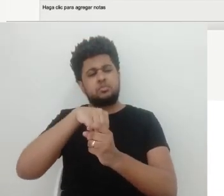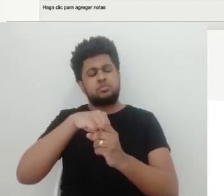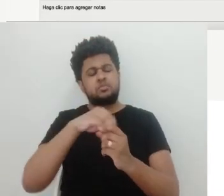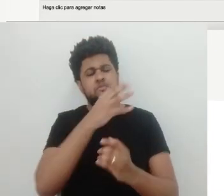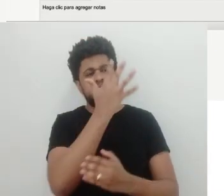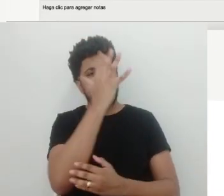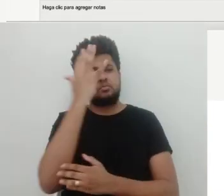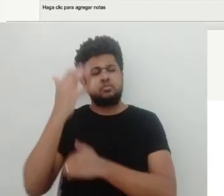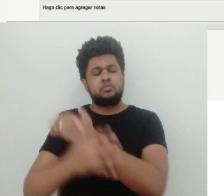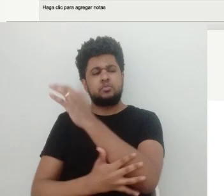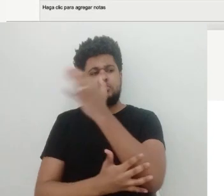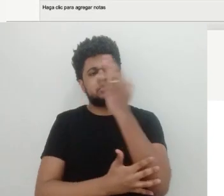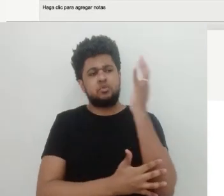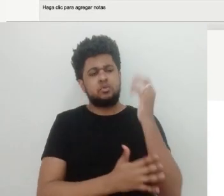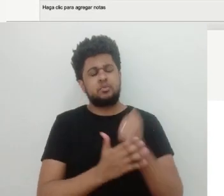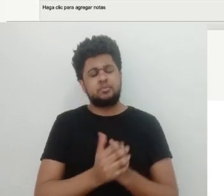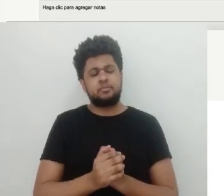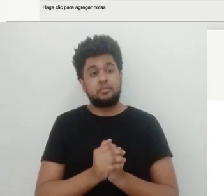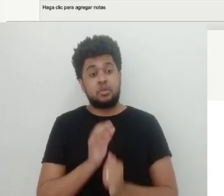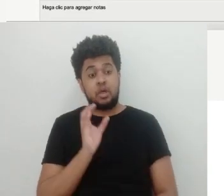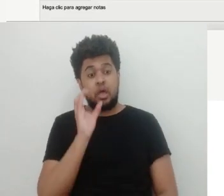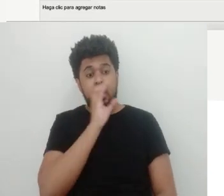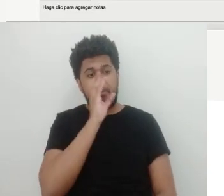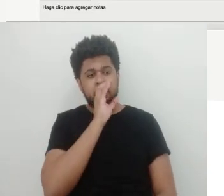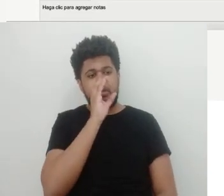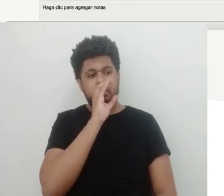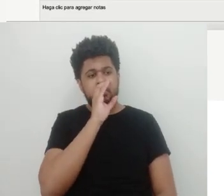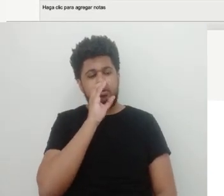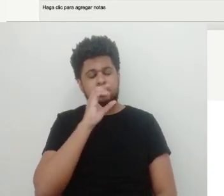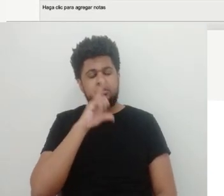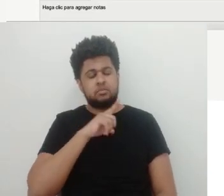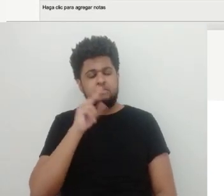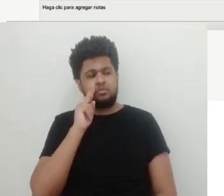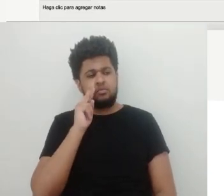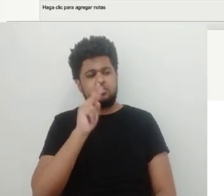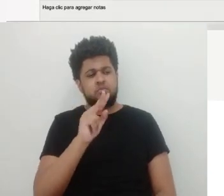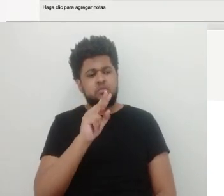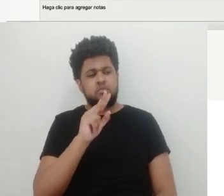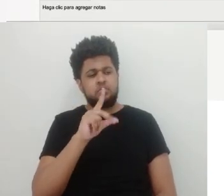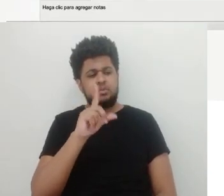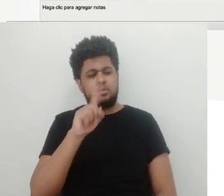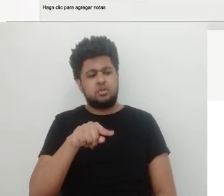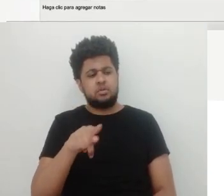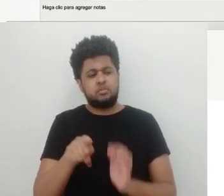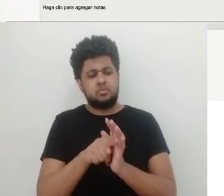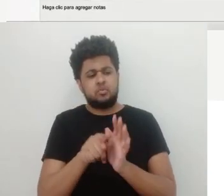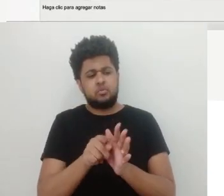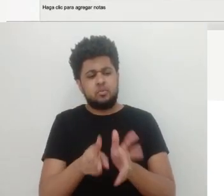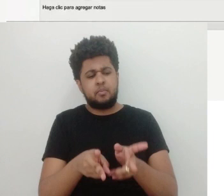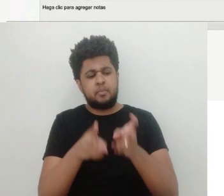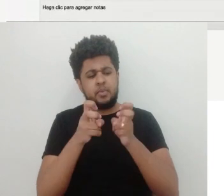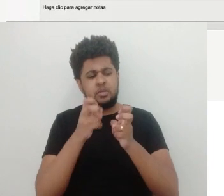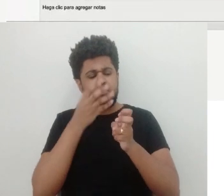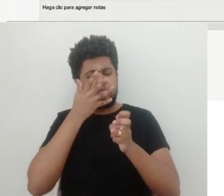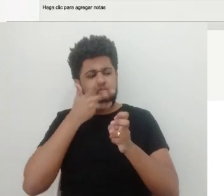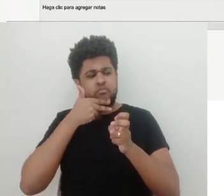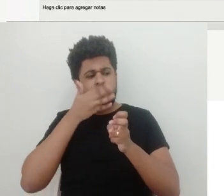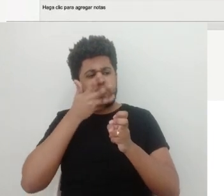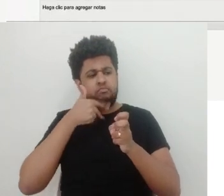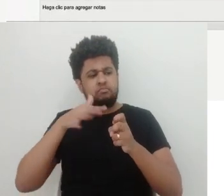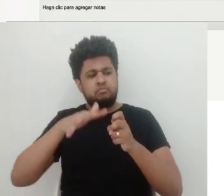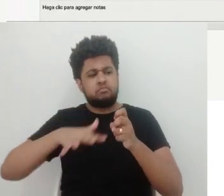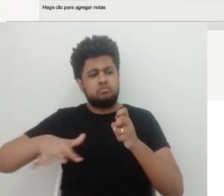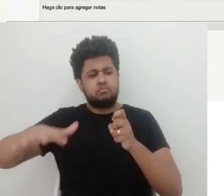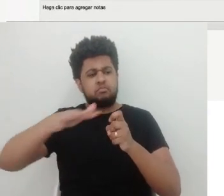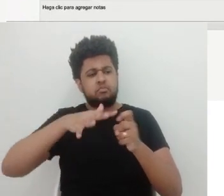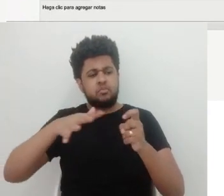en el municipio de Puerto Piraí, un municipio perteneciente a la provincia de Misiones, Argentina. La localidad donde realicé mi tesis se llama Piraí,